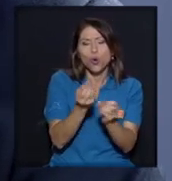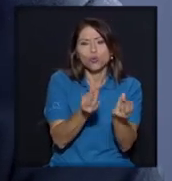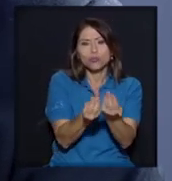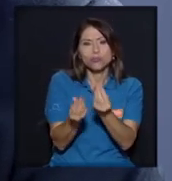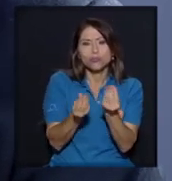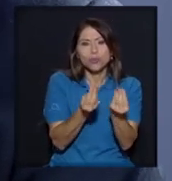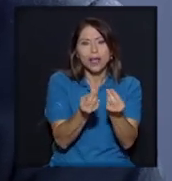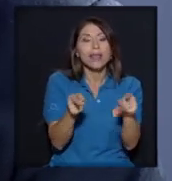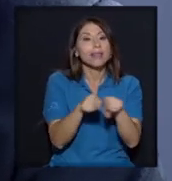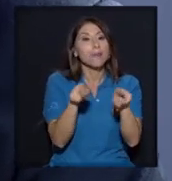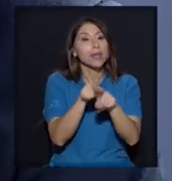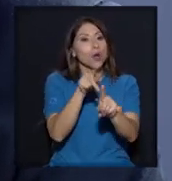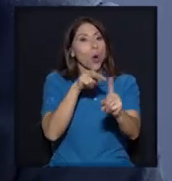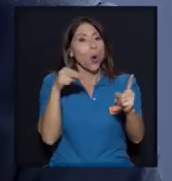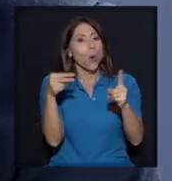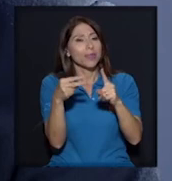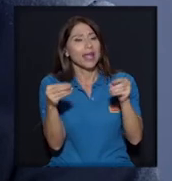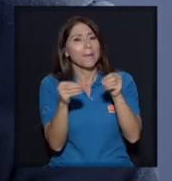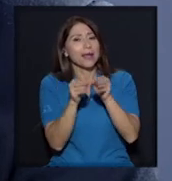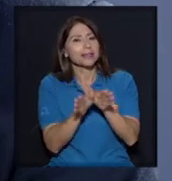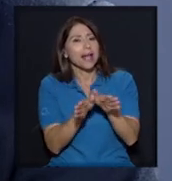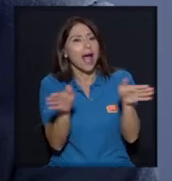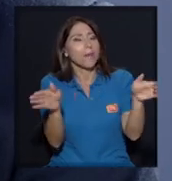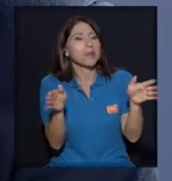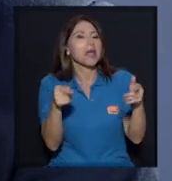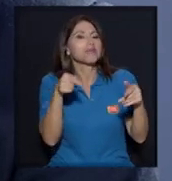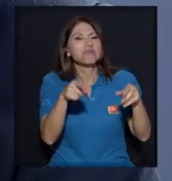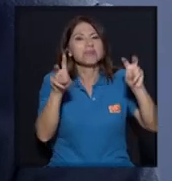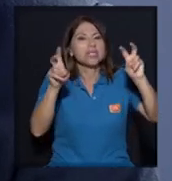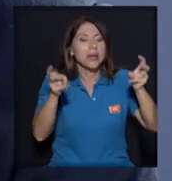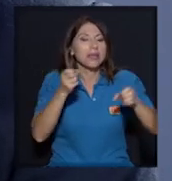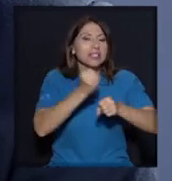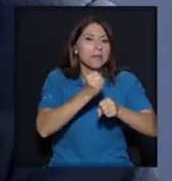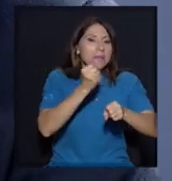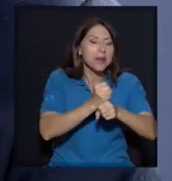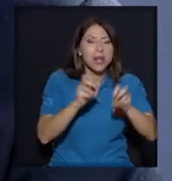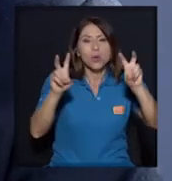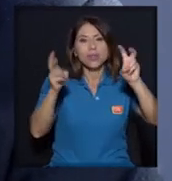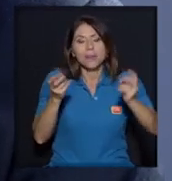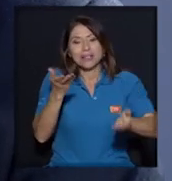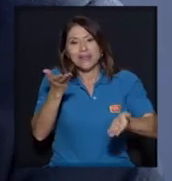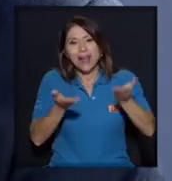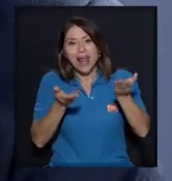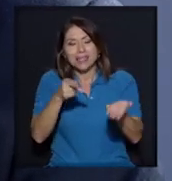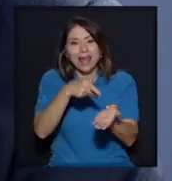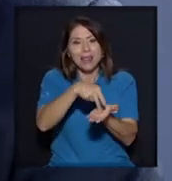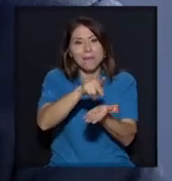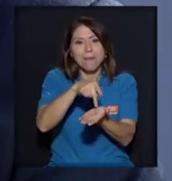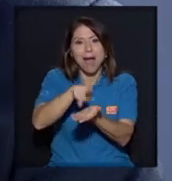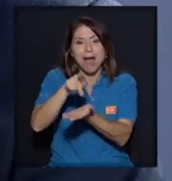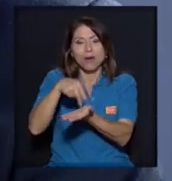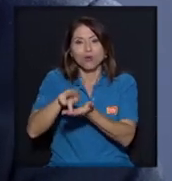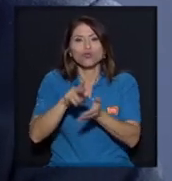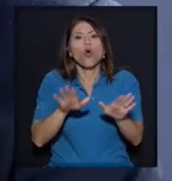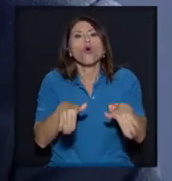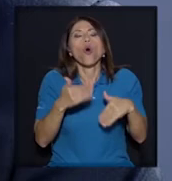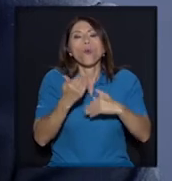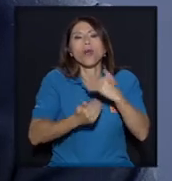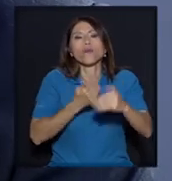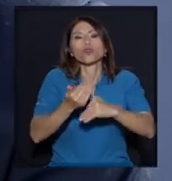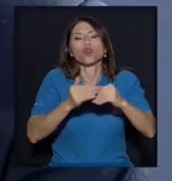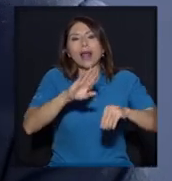desde una óptica más amplia ve temas de empleo, de balanza de pagos, cómo evolucionan agregados monetarios, por